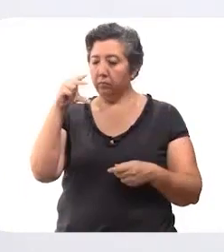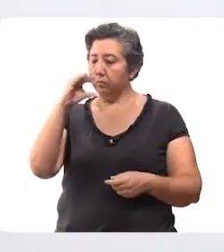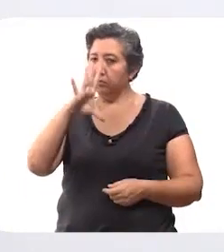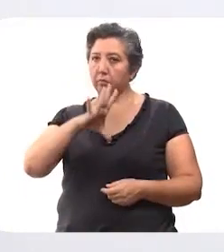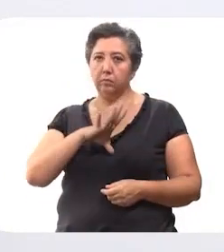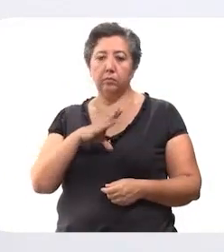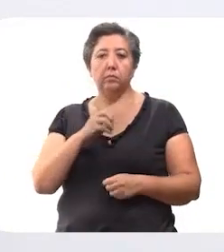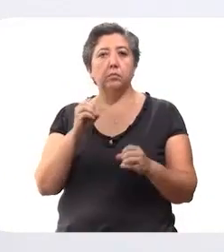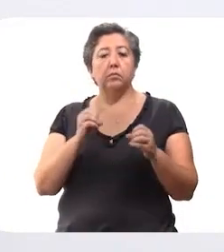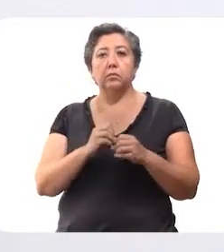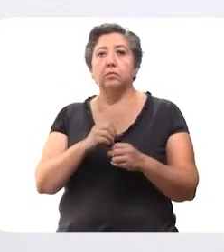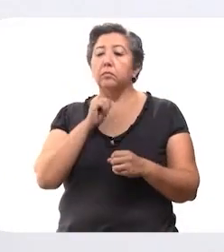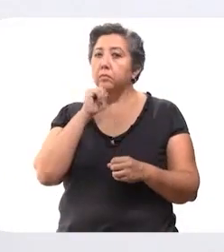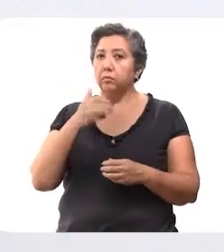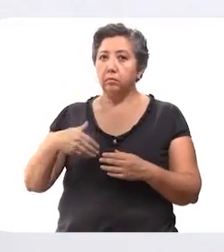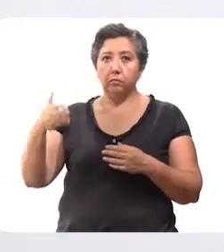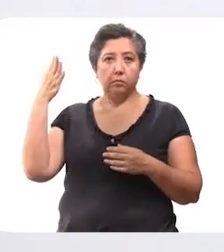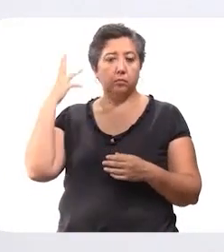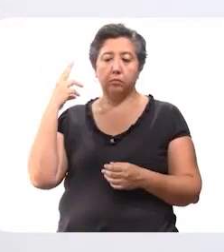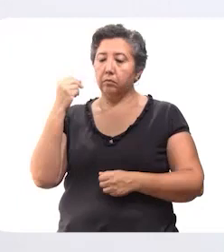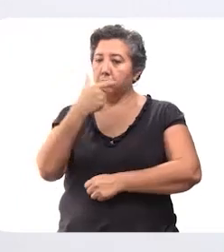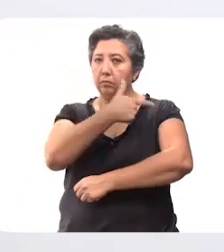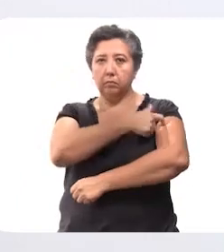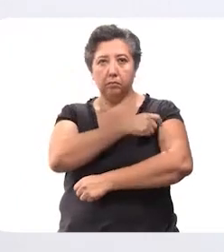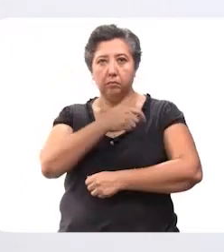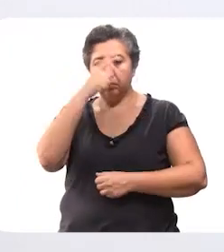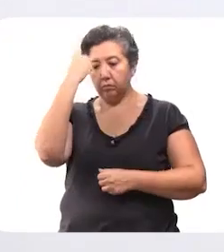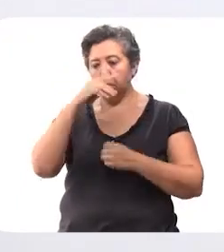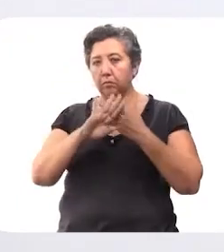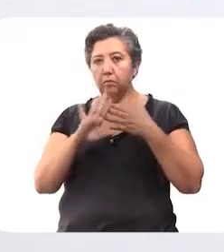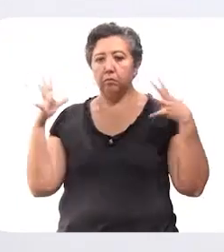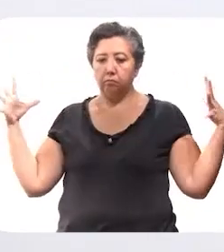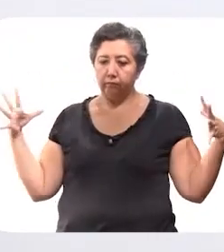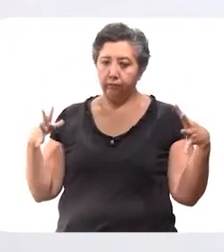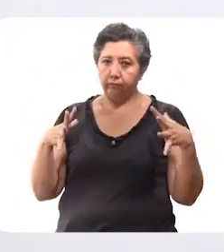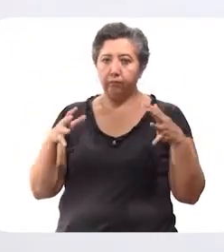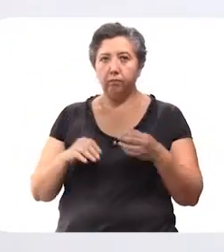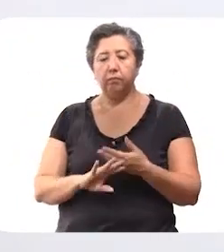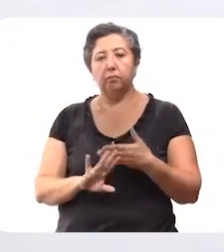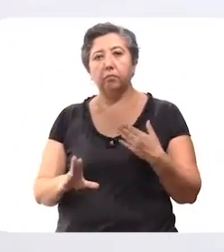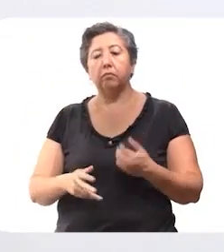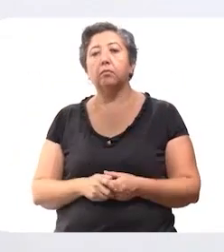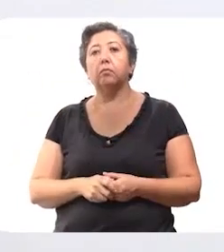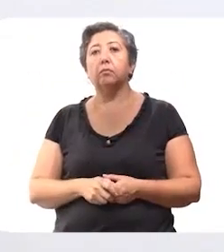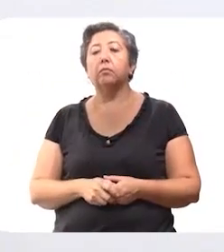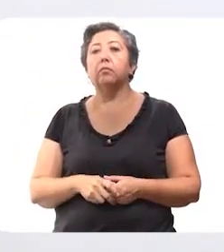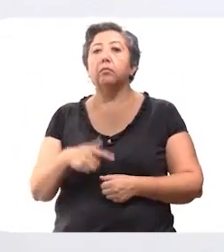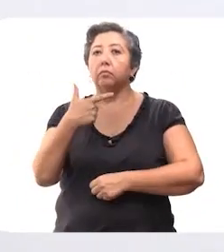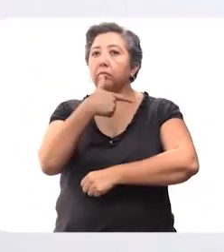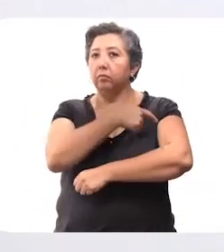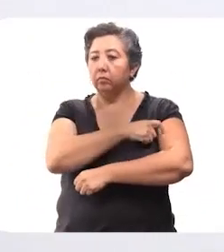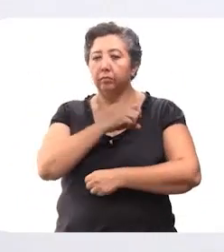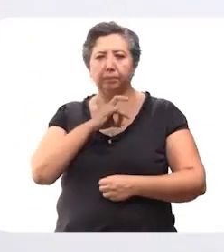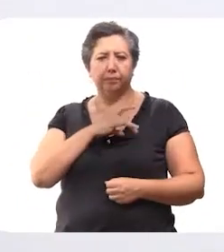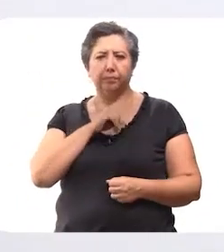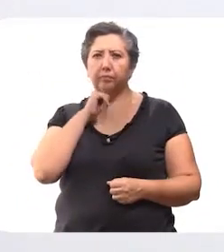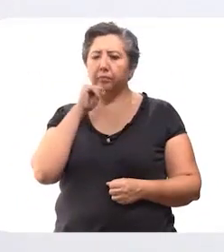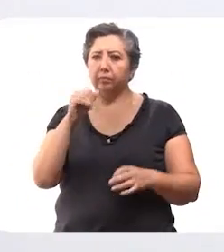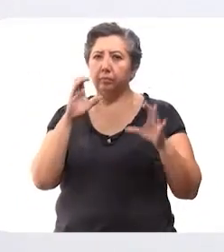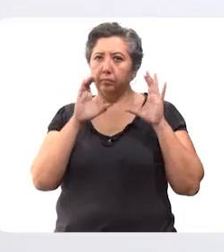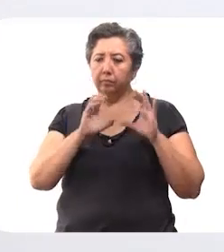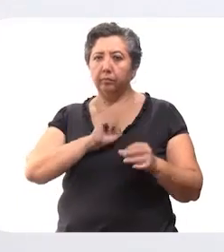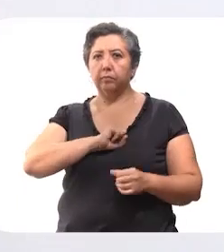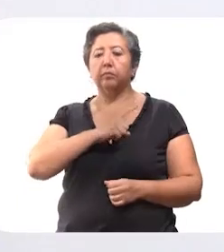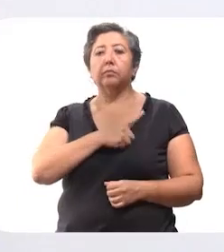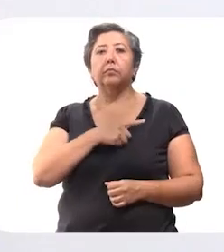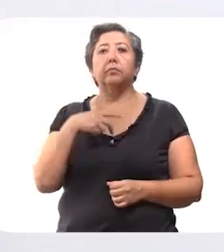hayan recibido vacuna alguna porque no serán vacunadas y para evitar aglomeraciones. Los invitamos a vacunarse sin temor para proteger